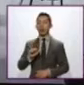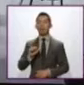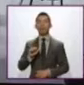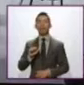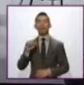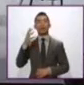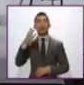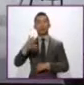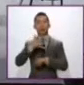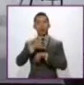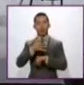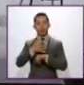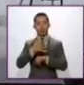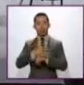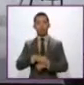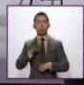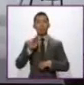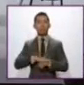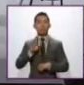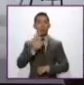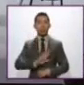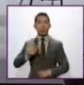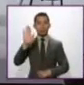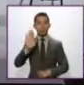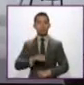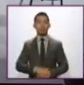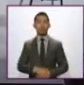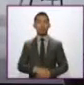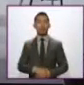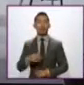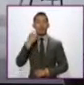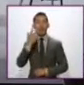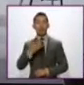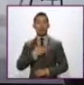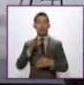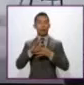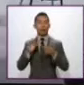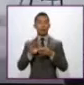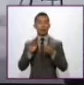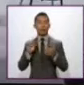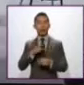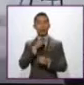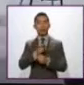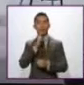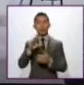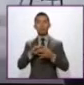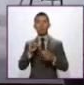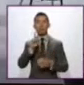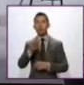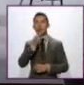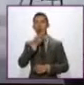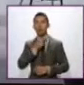número 5. ¿Alguien más que quiera hacer uso de su voz en esta contrarréplica hasta por un minuto?